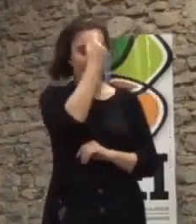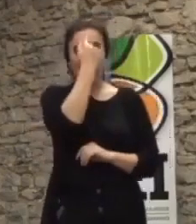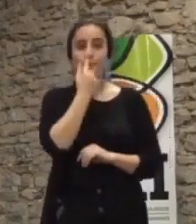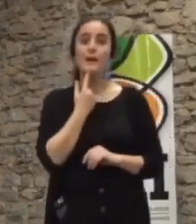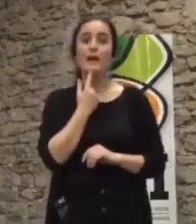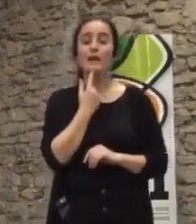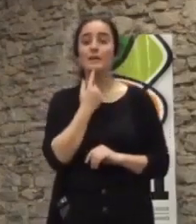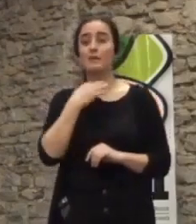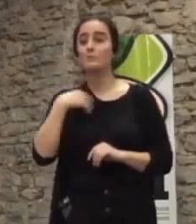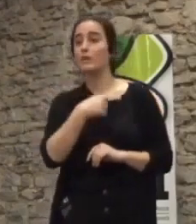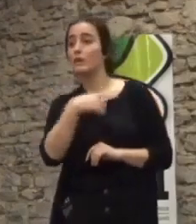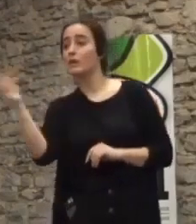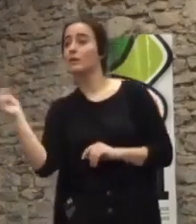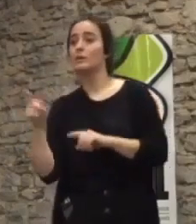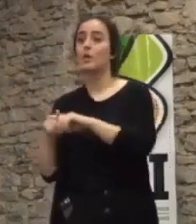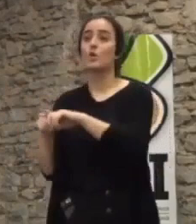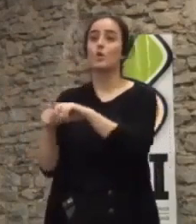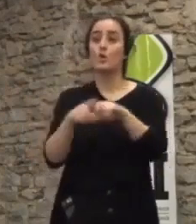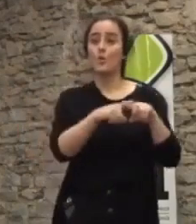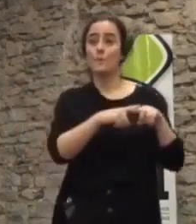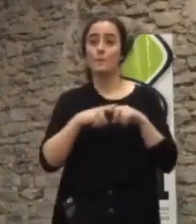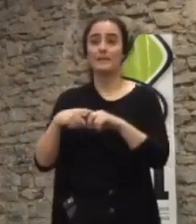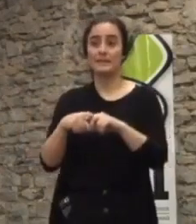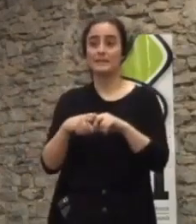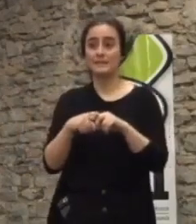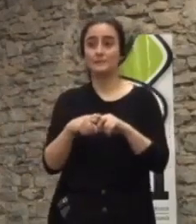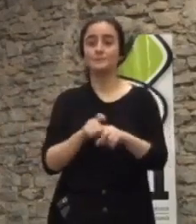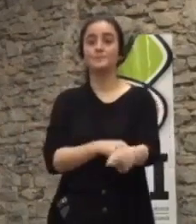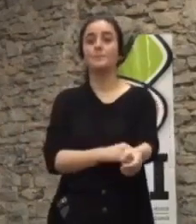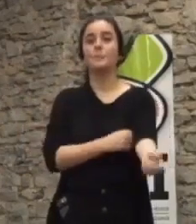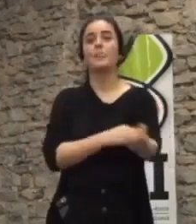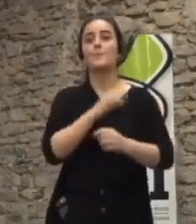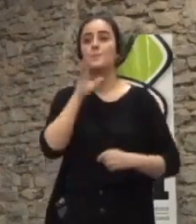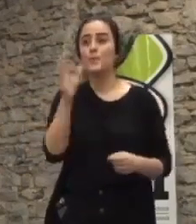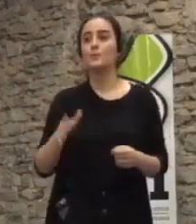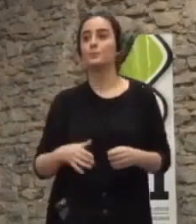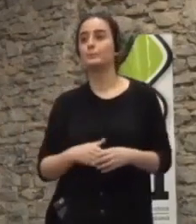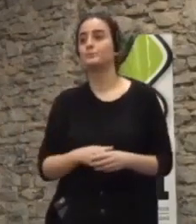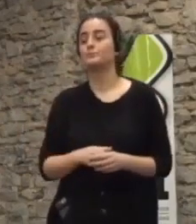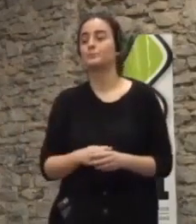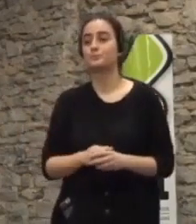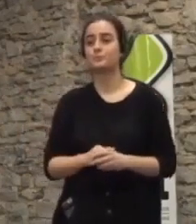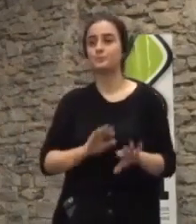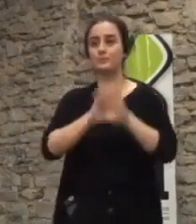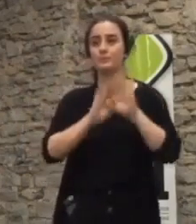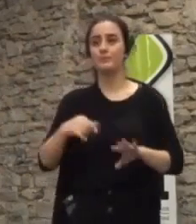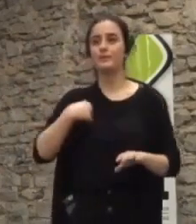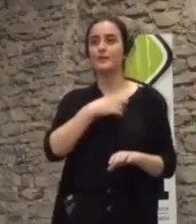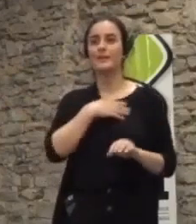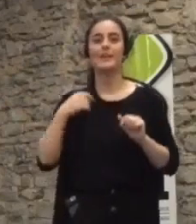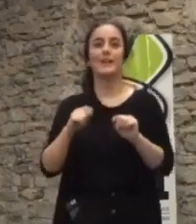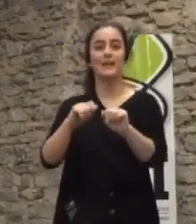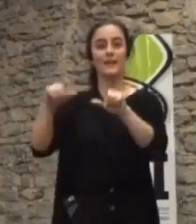que seguro que compartís muchas y muchos de vosotras, ¿no? Porque fundamentalmente la quería mostrar